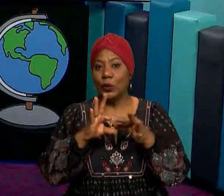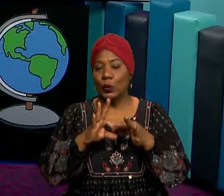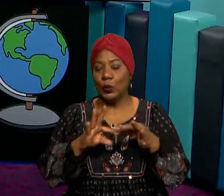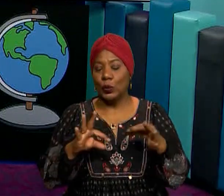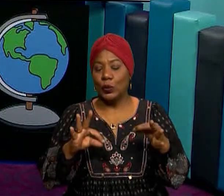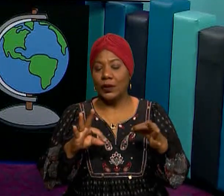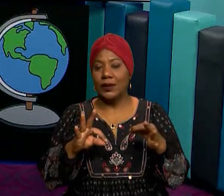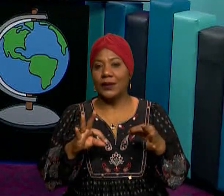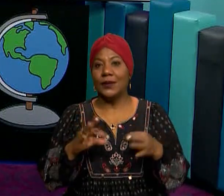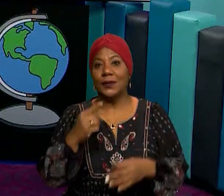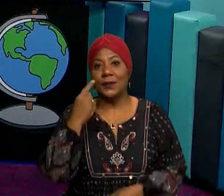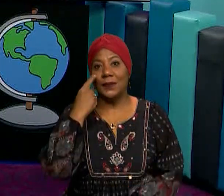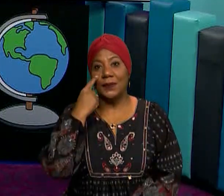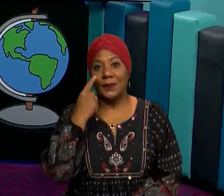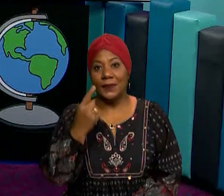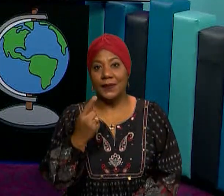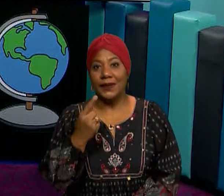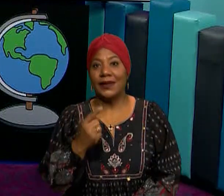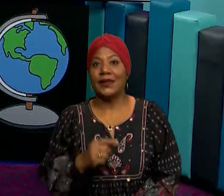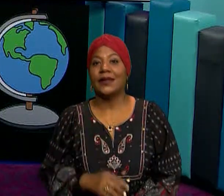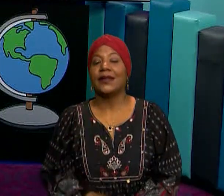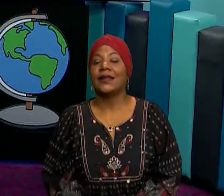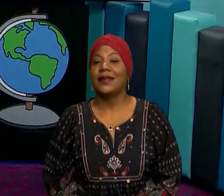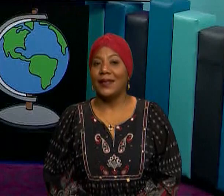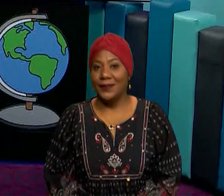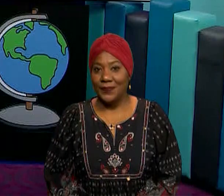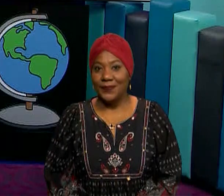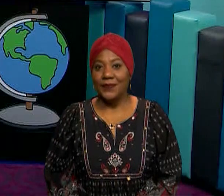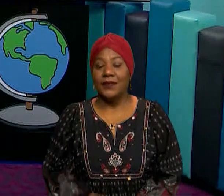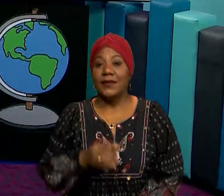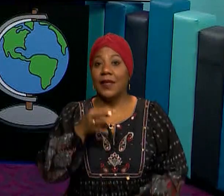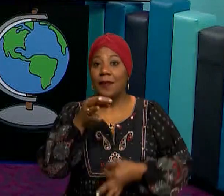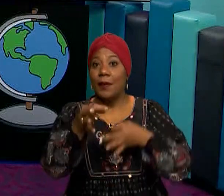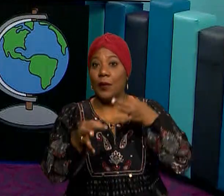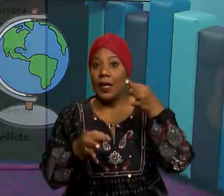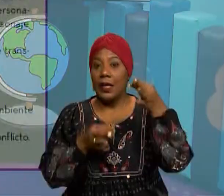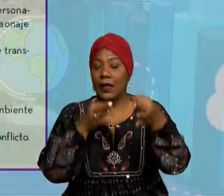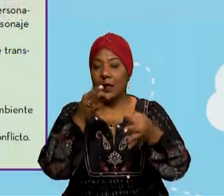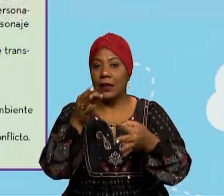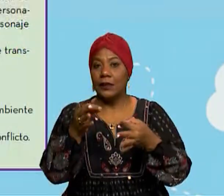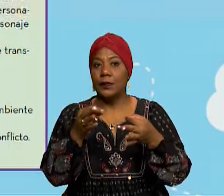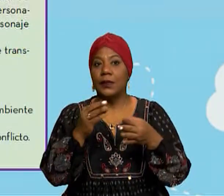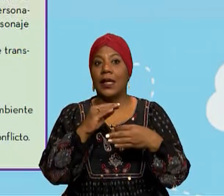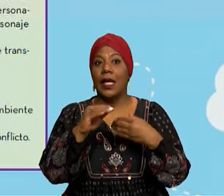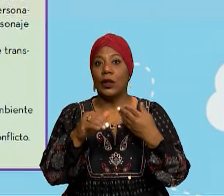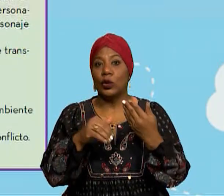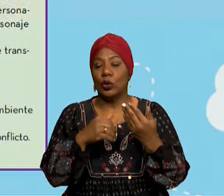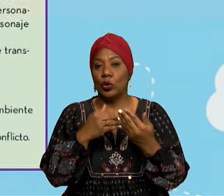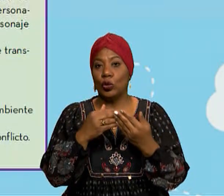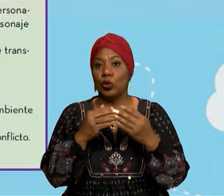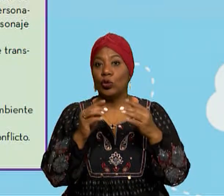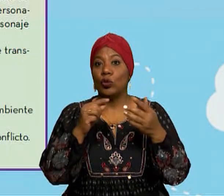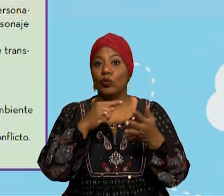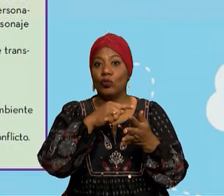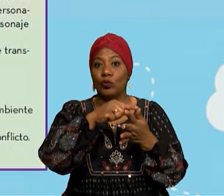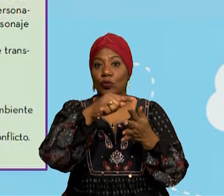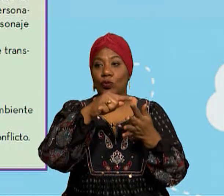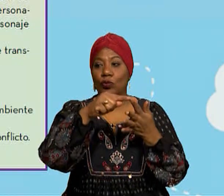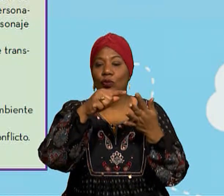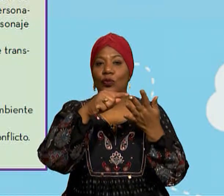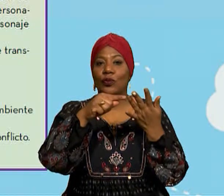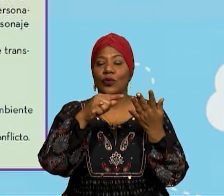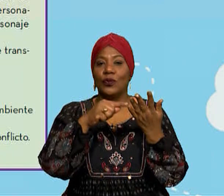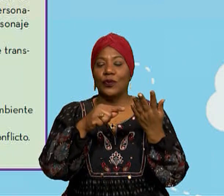cuento? Para esto te traigo el contenido que te va a explicar detalladamente cada parte del cuento.